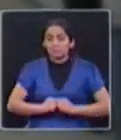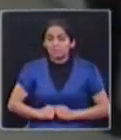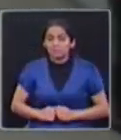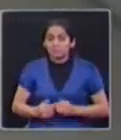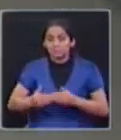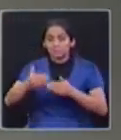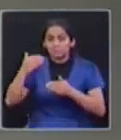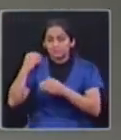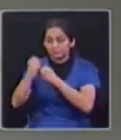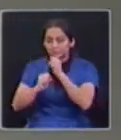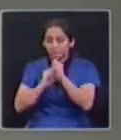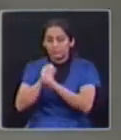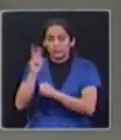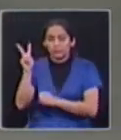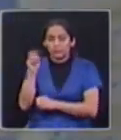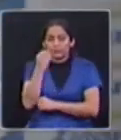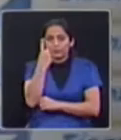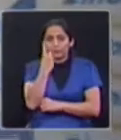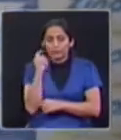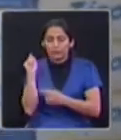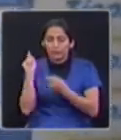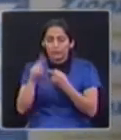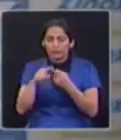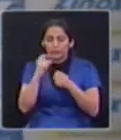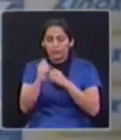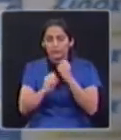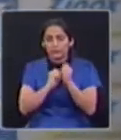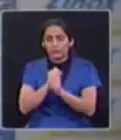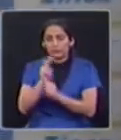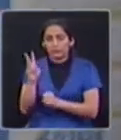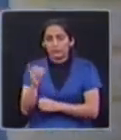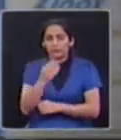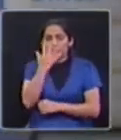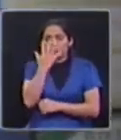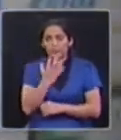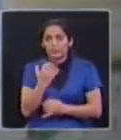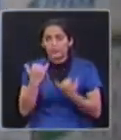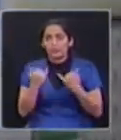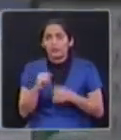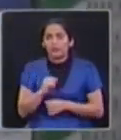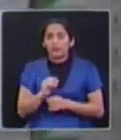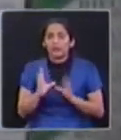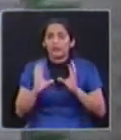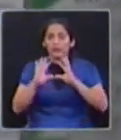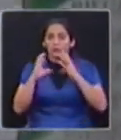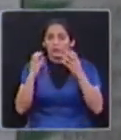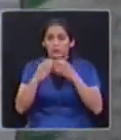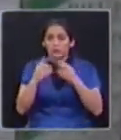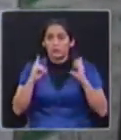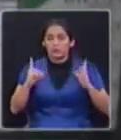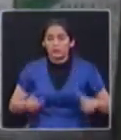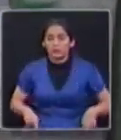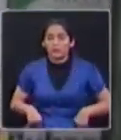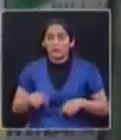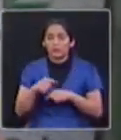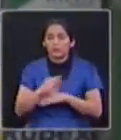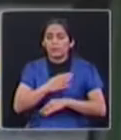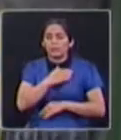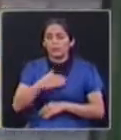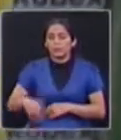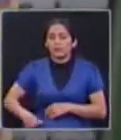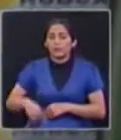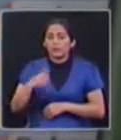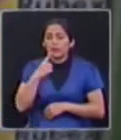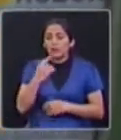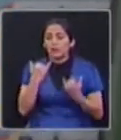desde el año 2011 al 2015, de ahí que la presidenta de la Comisión de Salud exigirá al detalle la información para iniciar la tarea